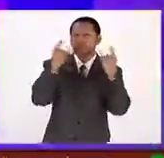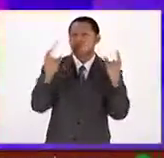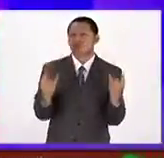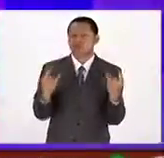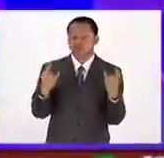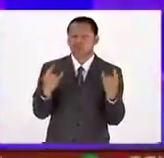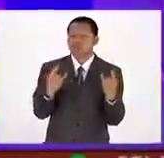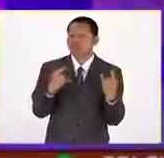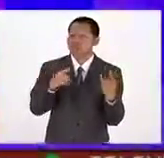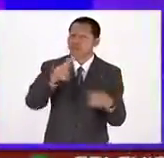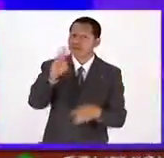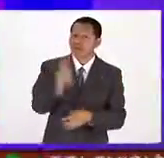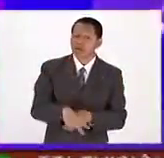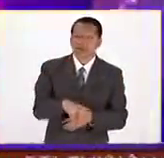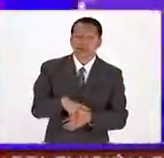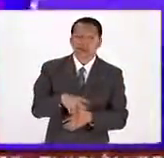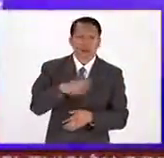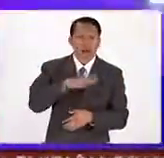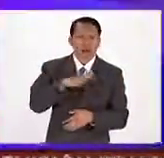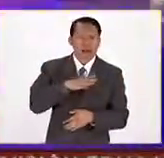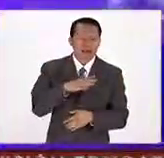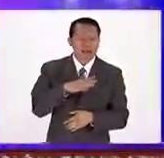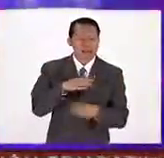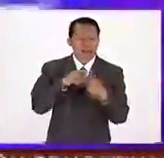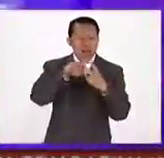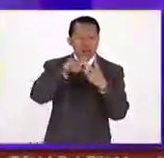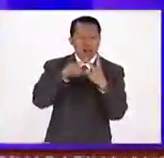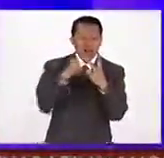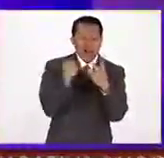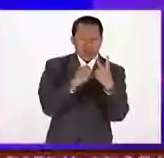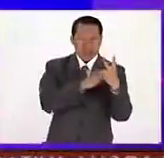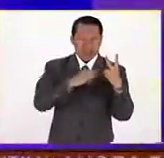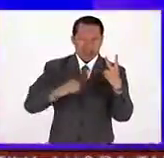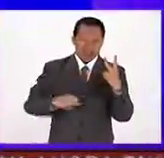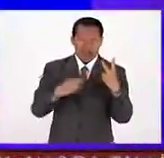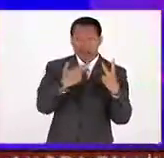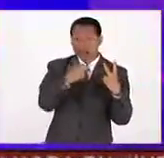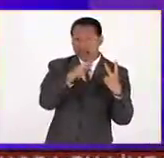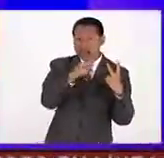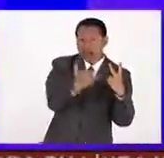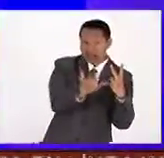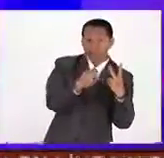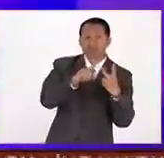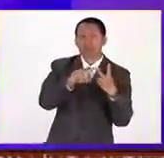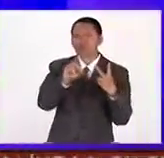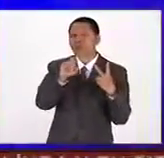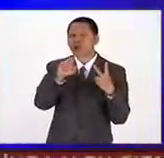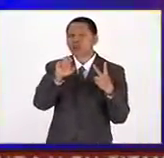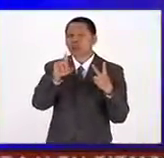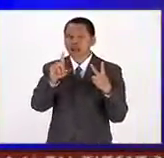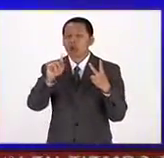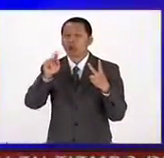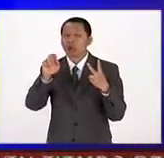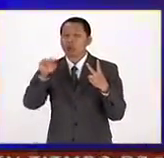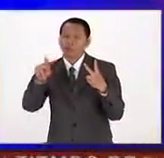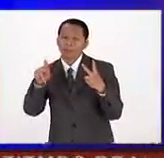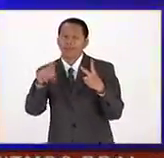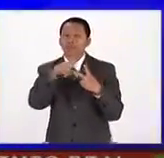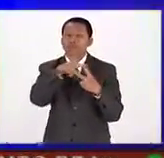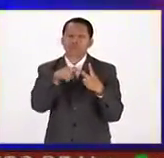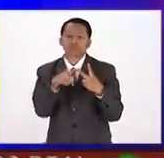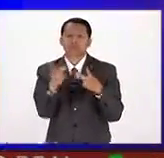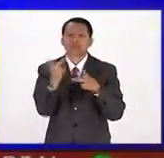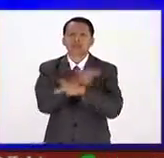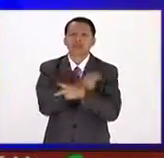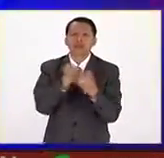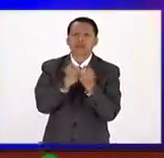bien es cierto, los dos posibles candidatos, tanto Hillary Clinton como Donald Trump, estarán tratando de capitalizar,